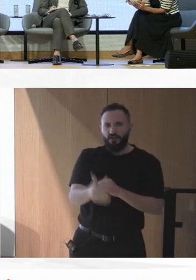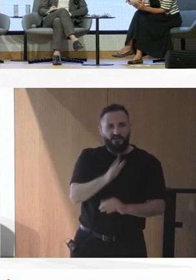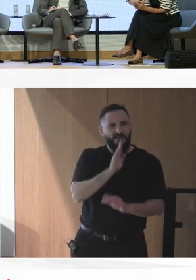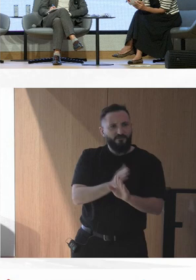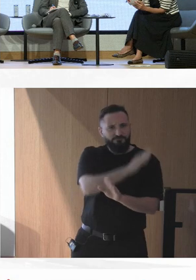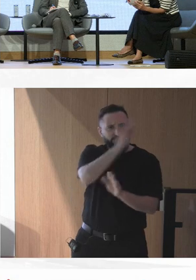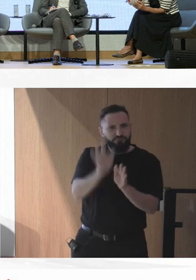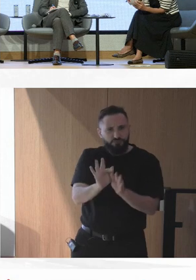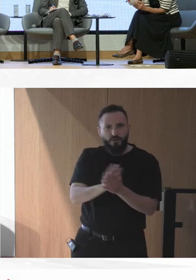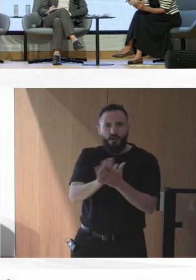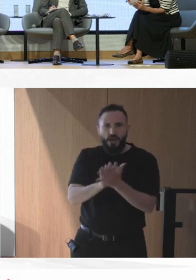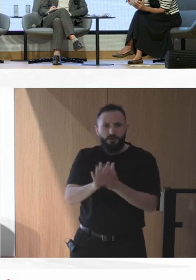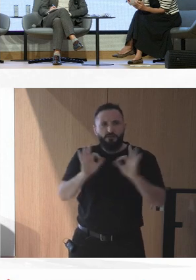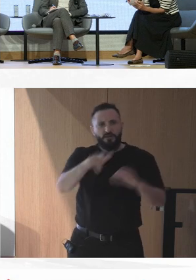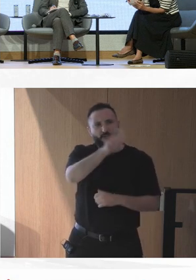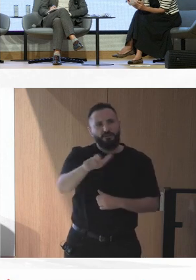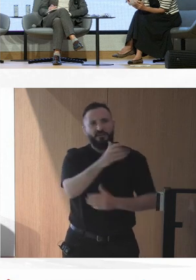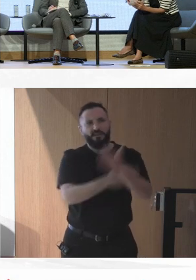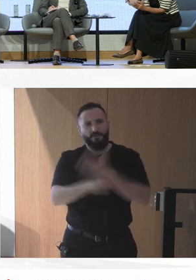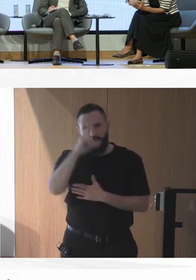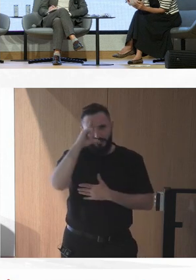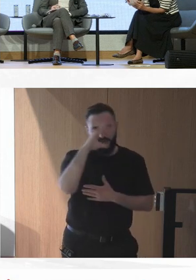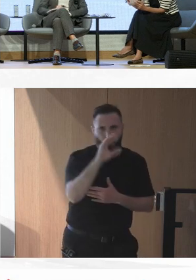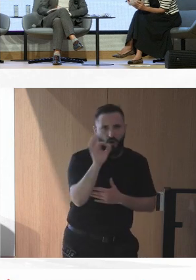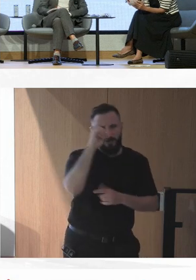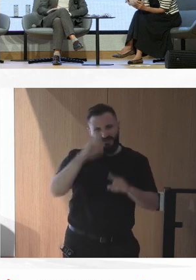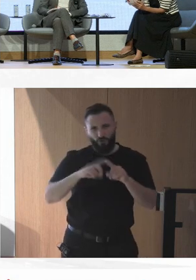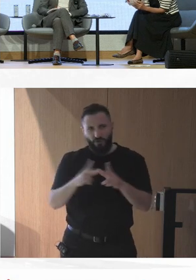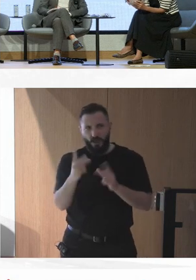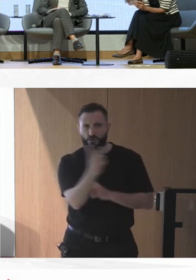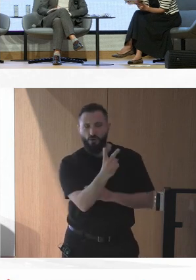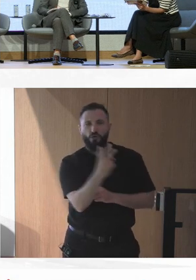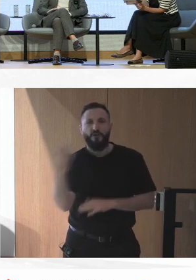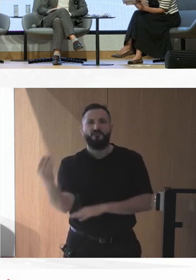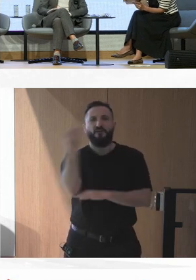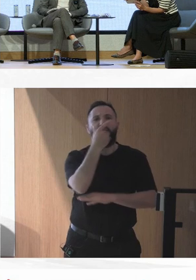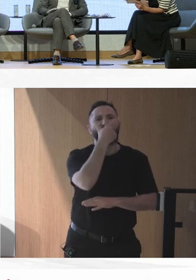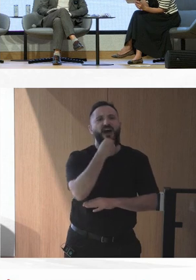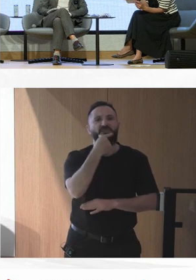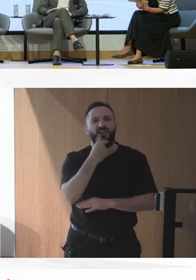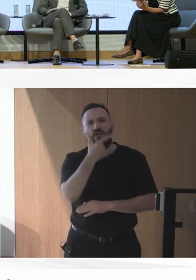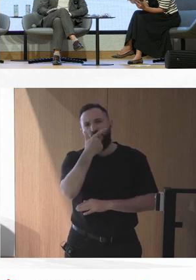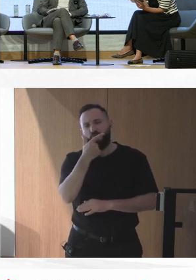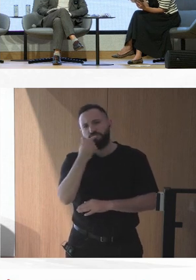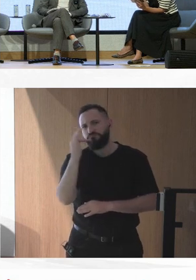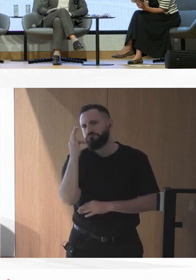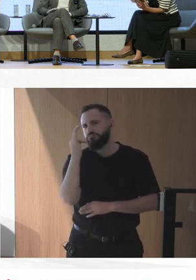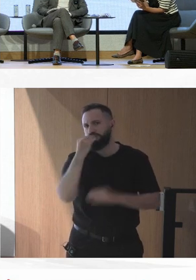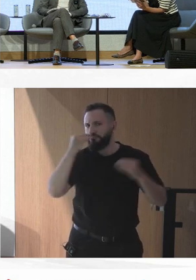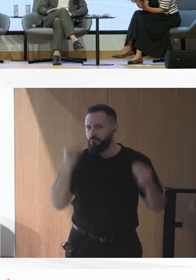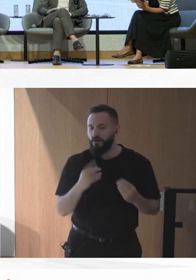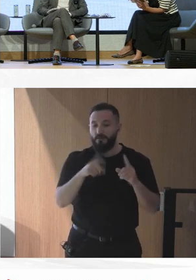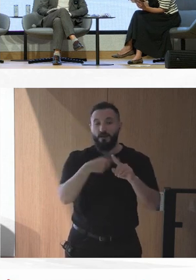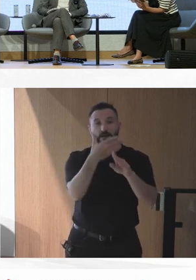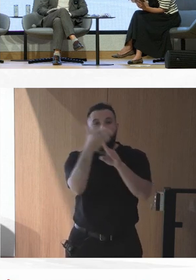con discapacidad intelectual y psicosocial, y también la posibilidad de ser, ¿no?, acompañada por otra persona. Y luego lo demás es un poco